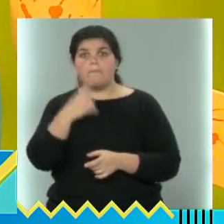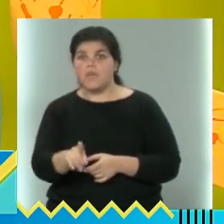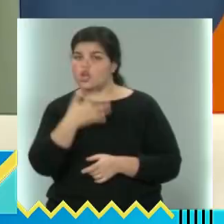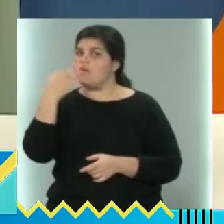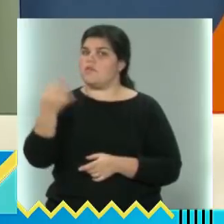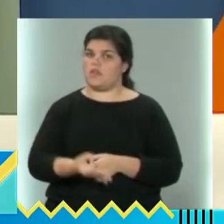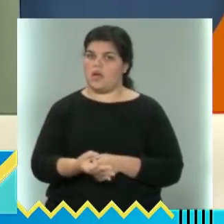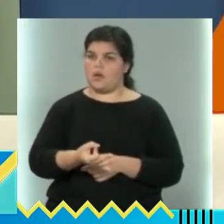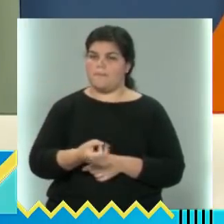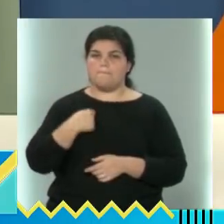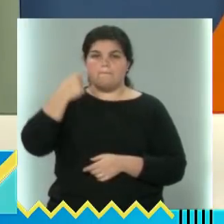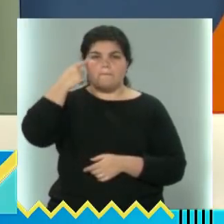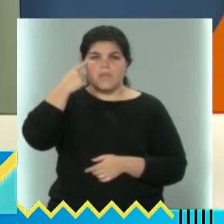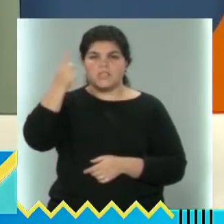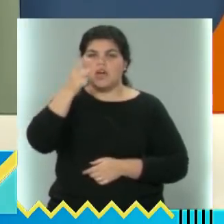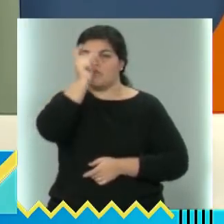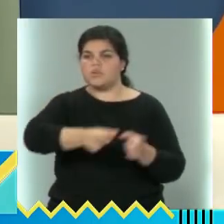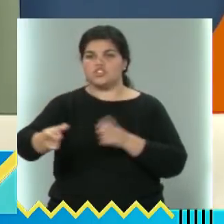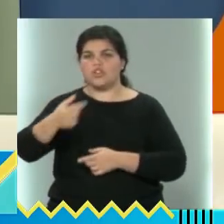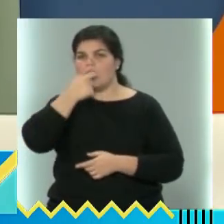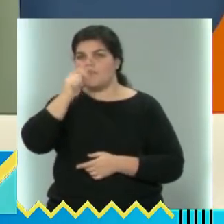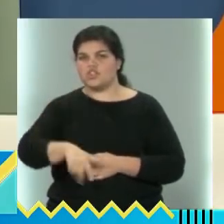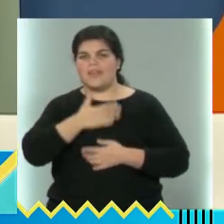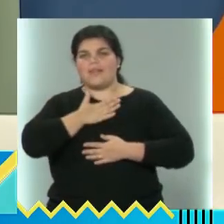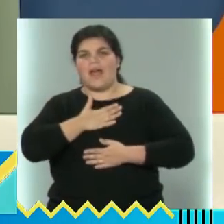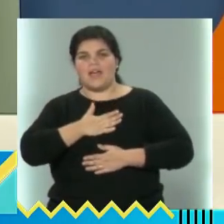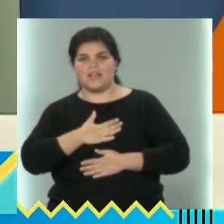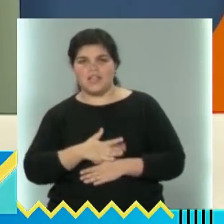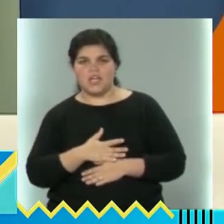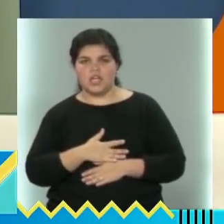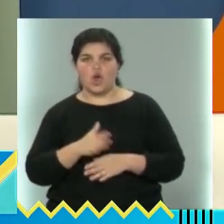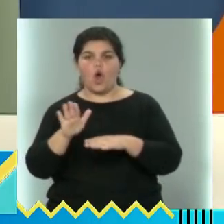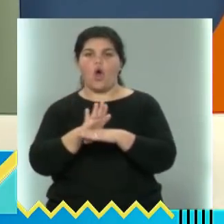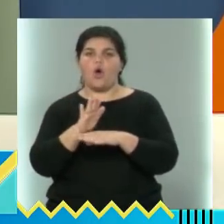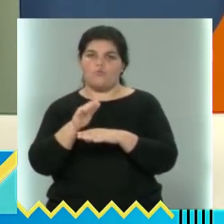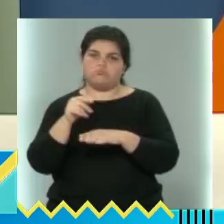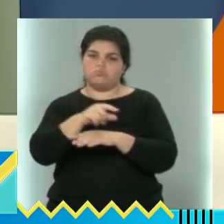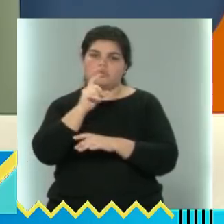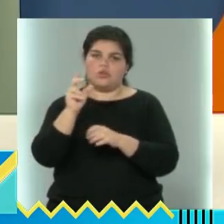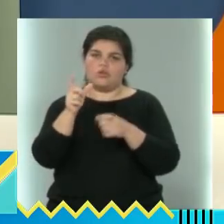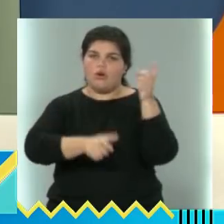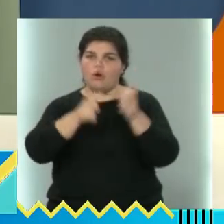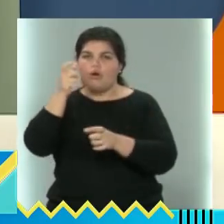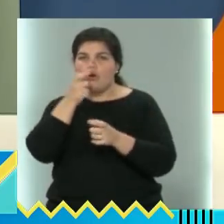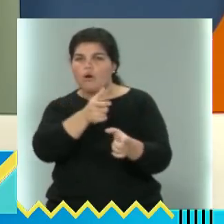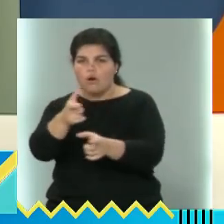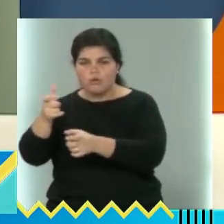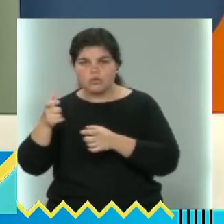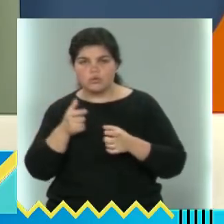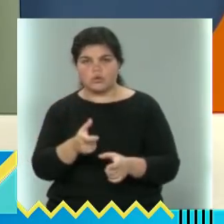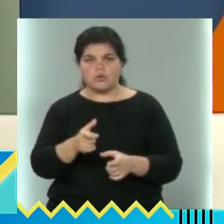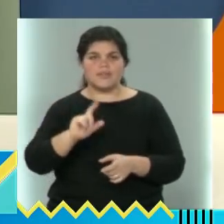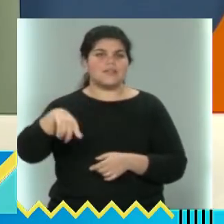creer que los mendocinos nos podemos quedar tranquilos sobre la base de los controles en una actividad que numerosos